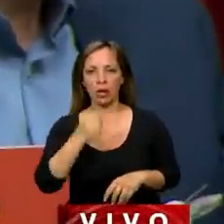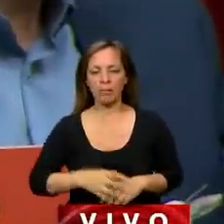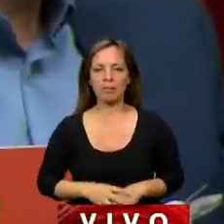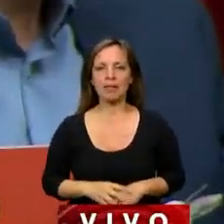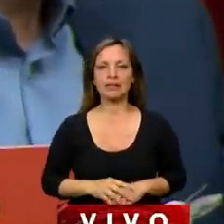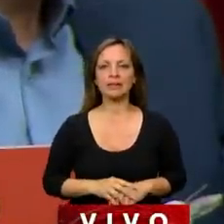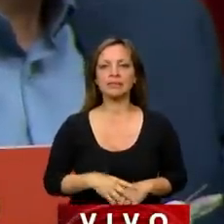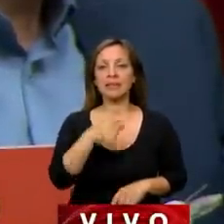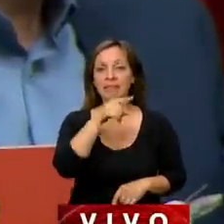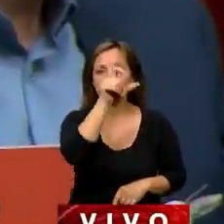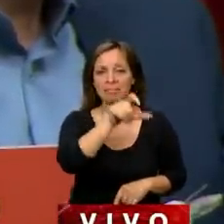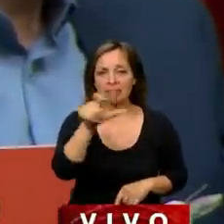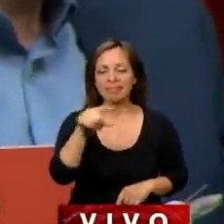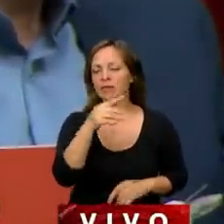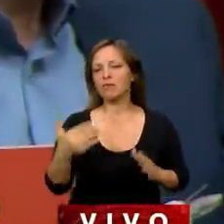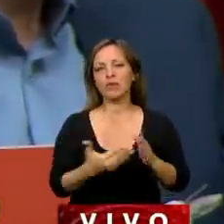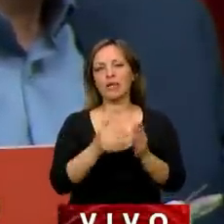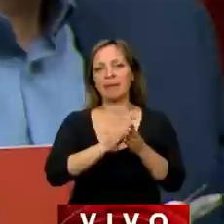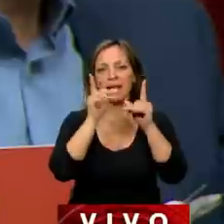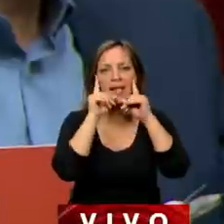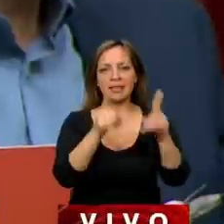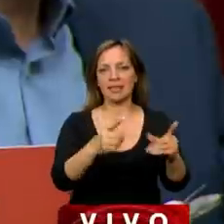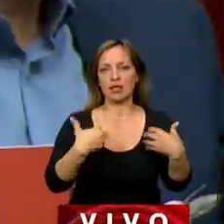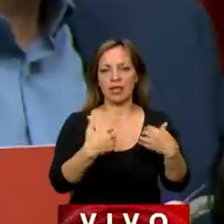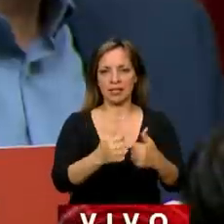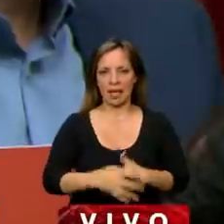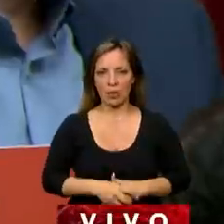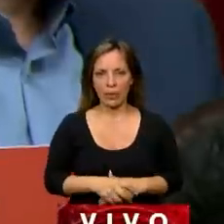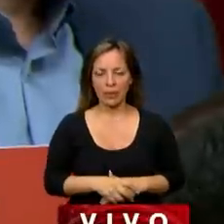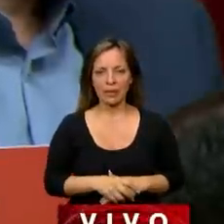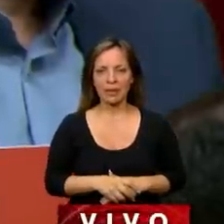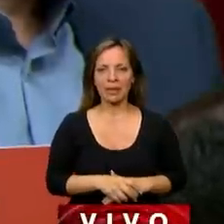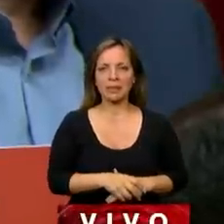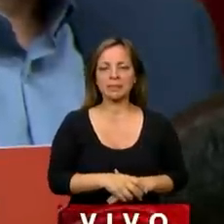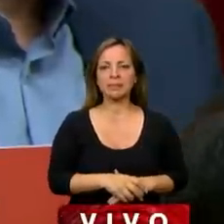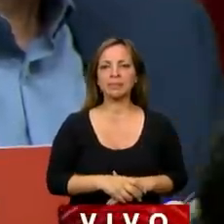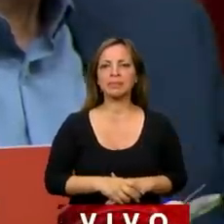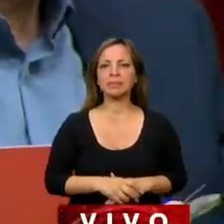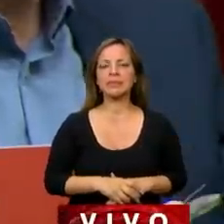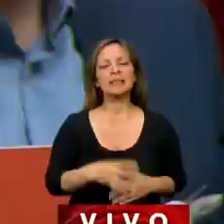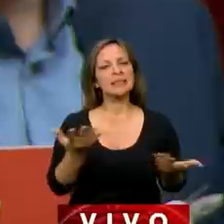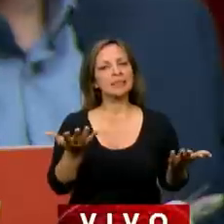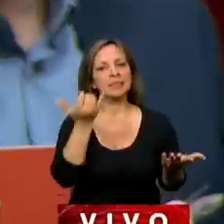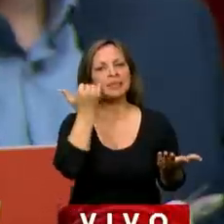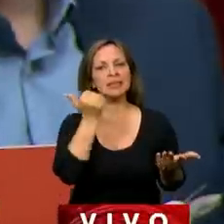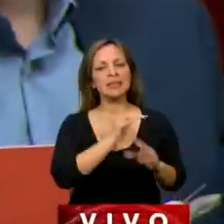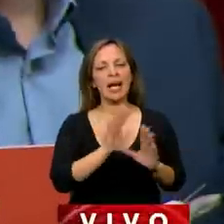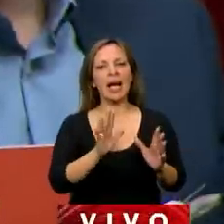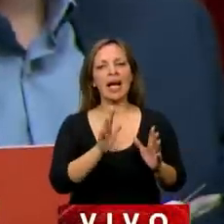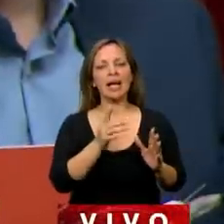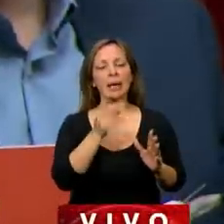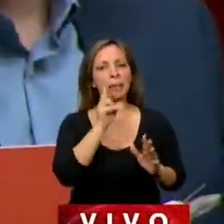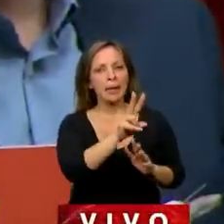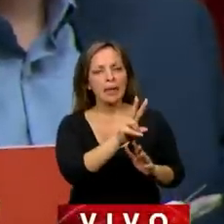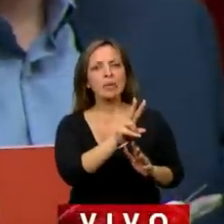fundamental en la atención de la salud y que se ha visto, digamos,